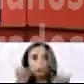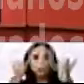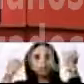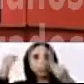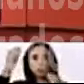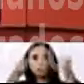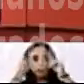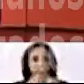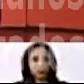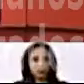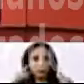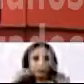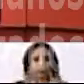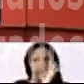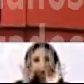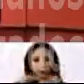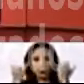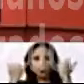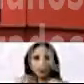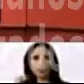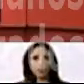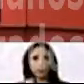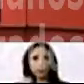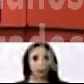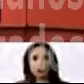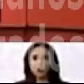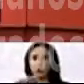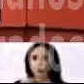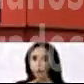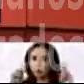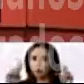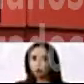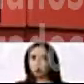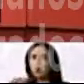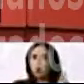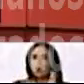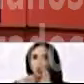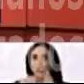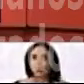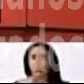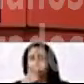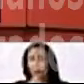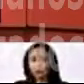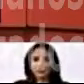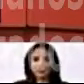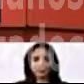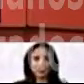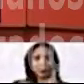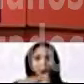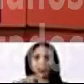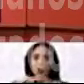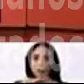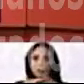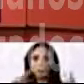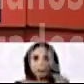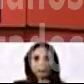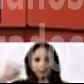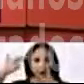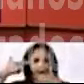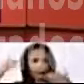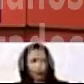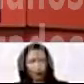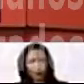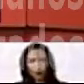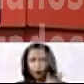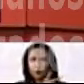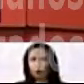acción, tenemos otra forma de trabajo que es la paz. Por eso la etiqueta es sencillita. Numeral, paz sí, terrorismo,